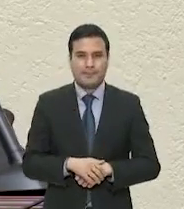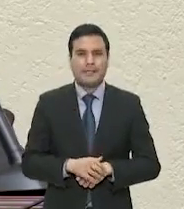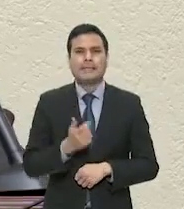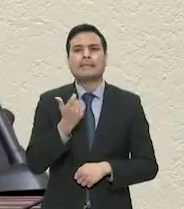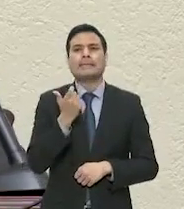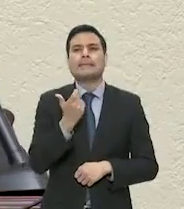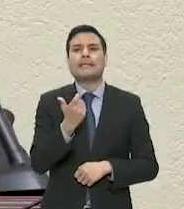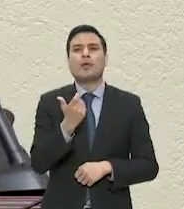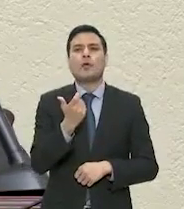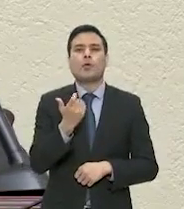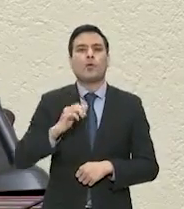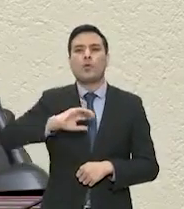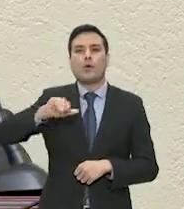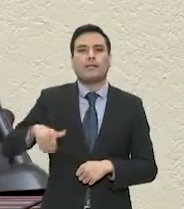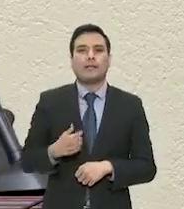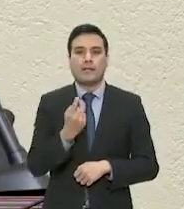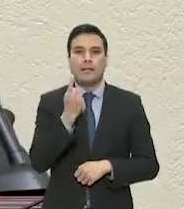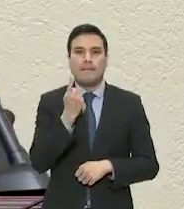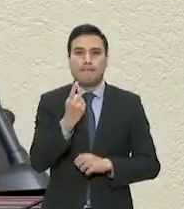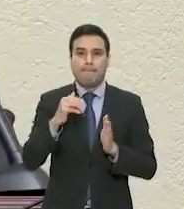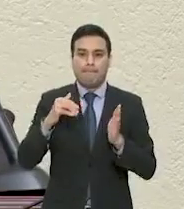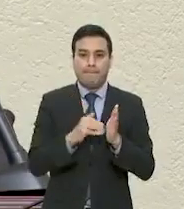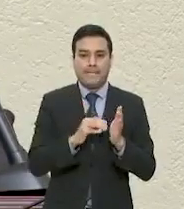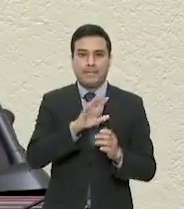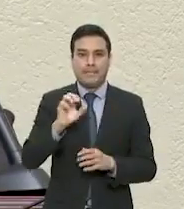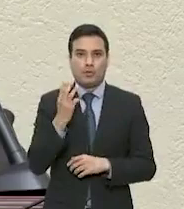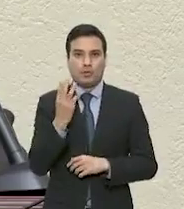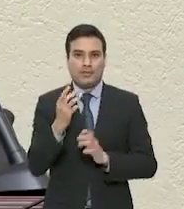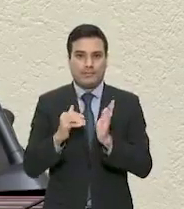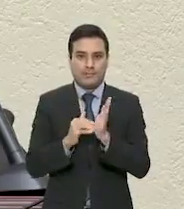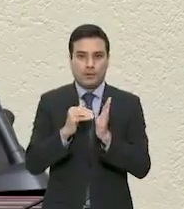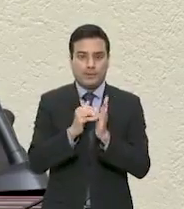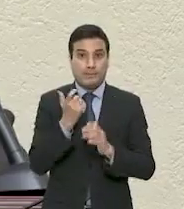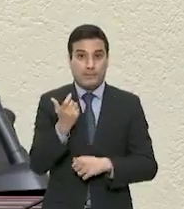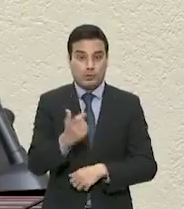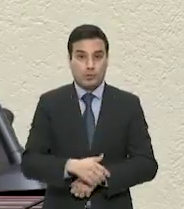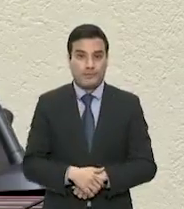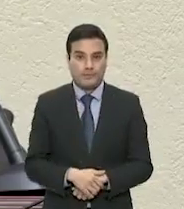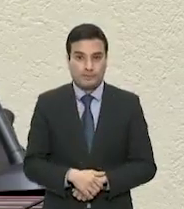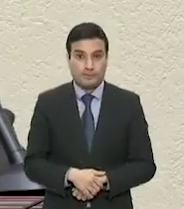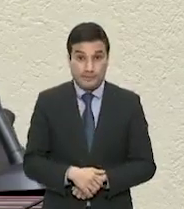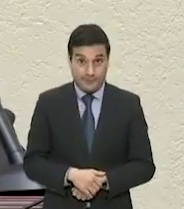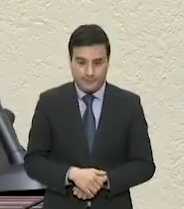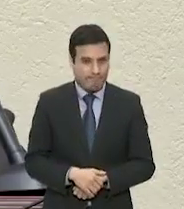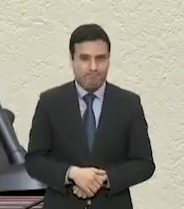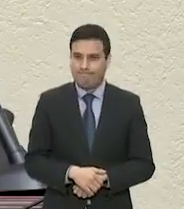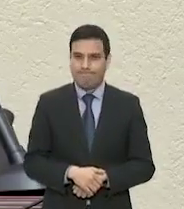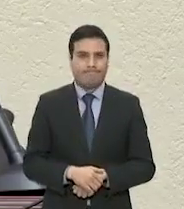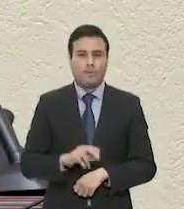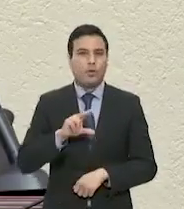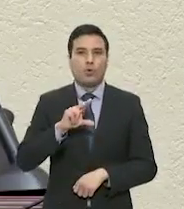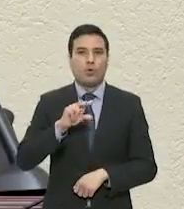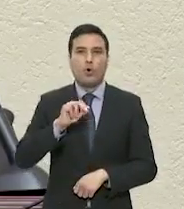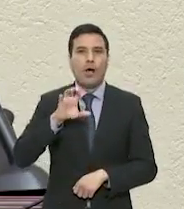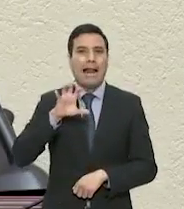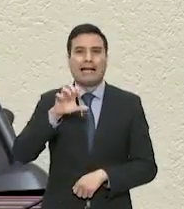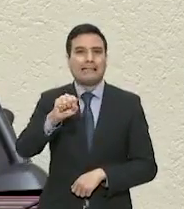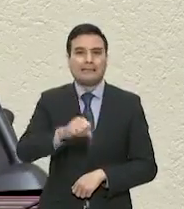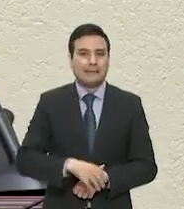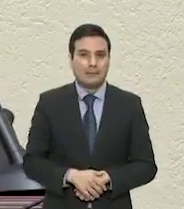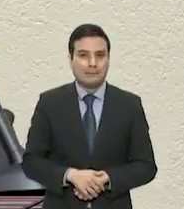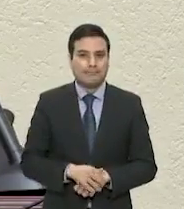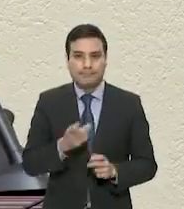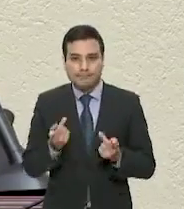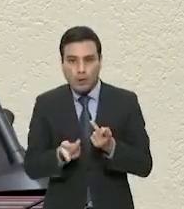una bolsa de apenas mil 503 millones de pesos que resulta evidentemente insuficiente para llevar a cabo un proceso